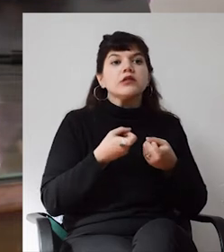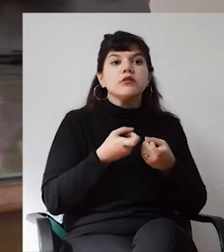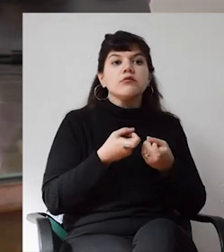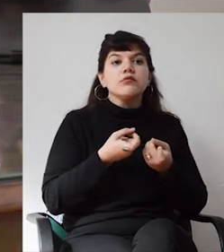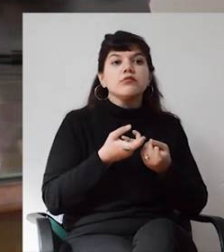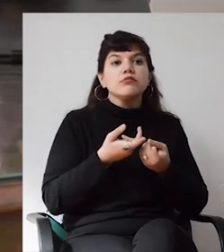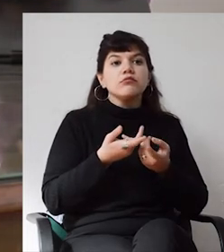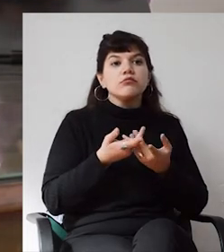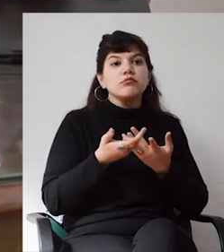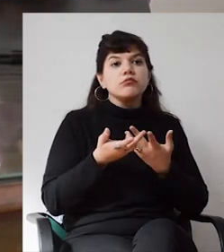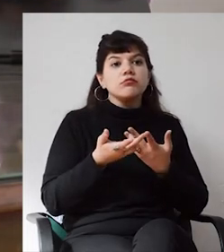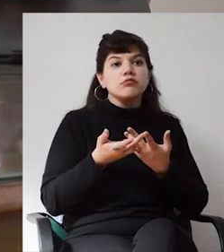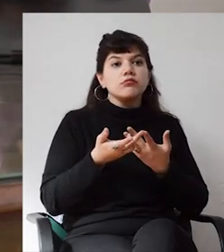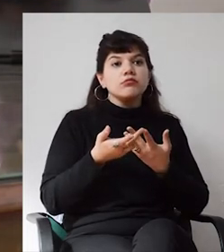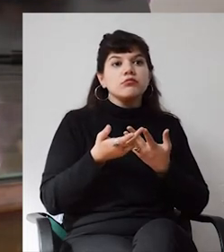Estamos